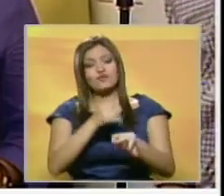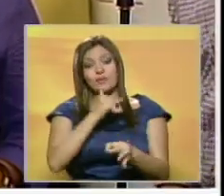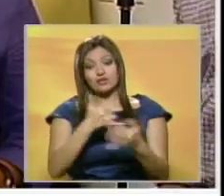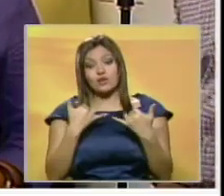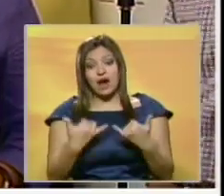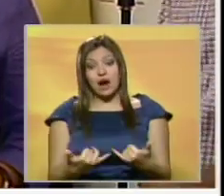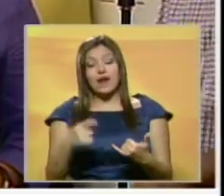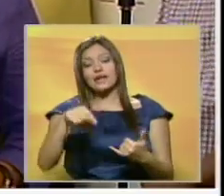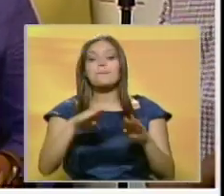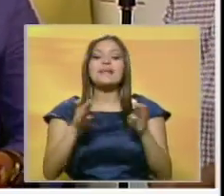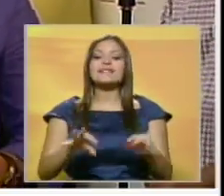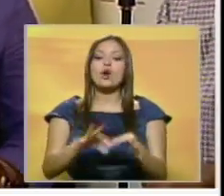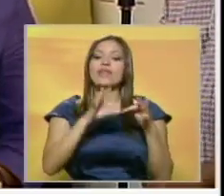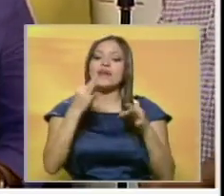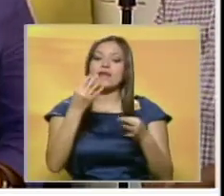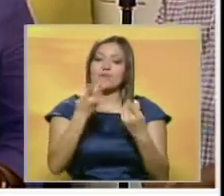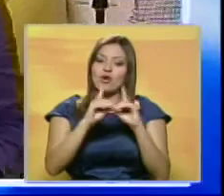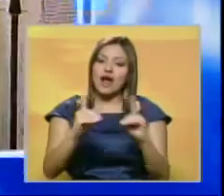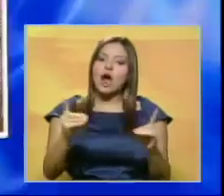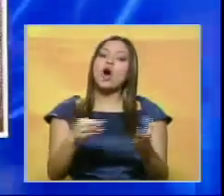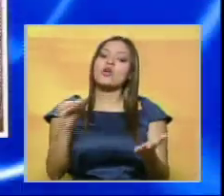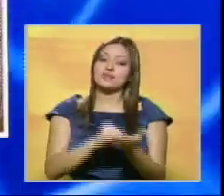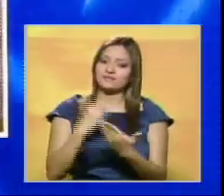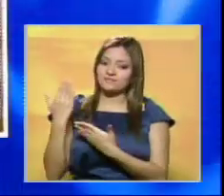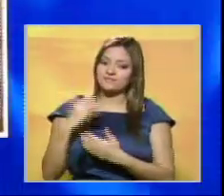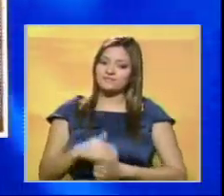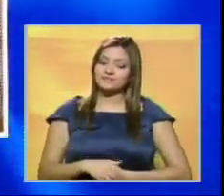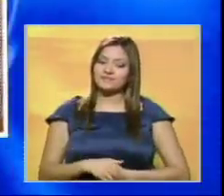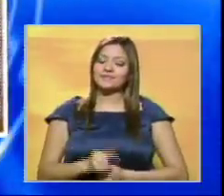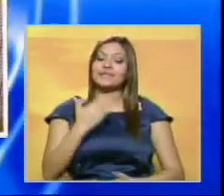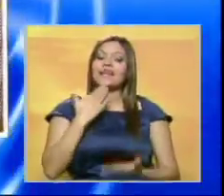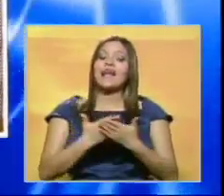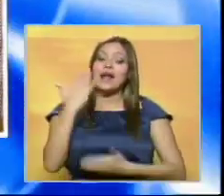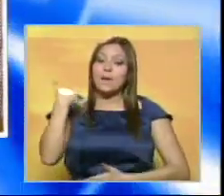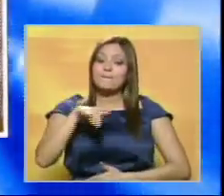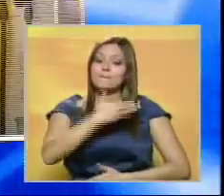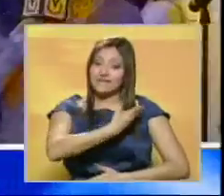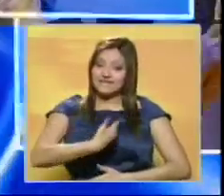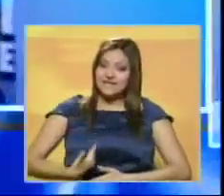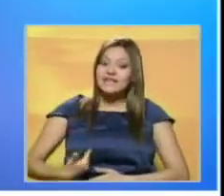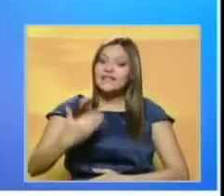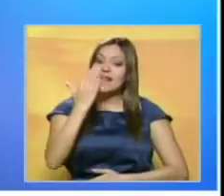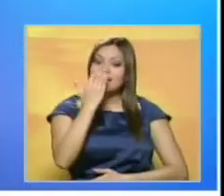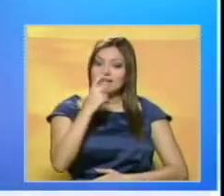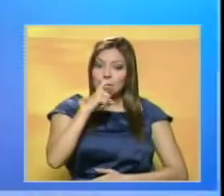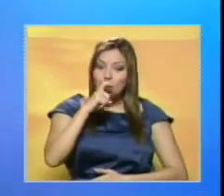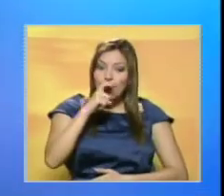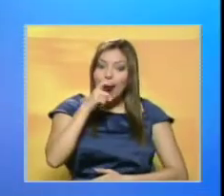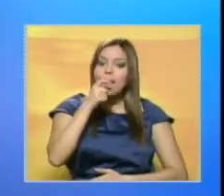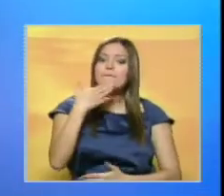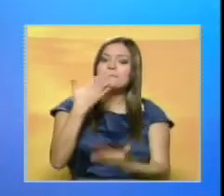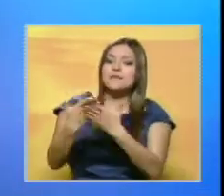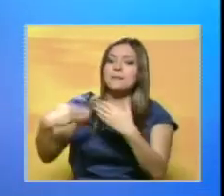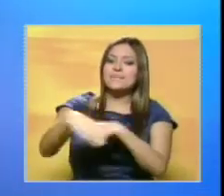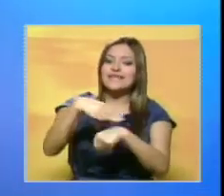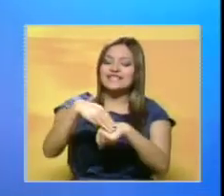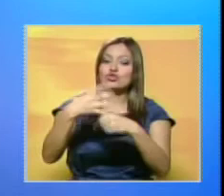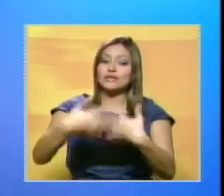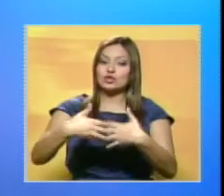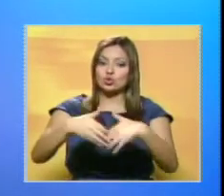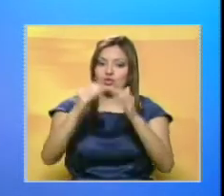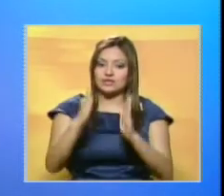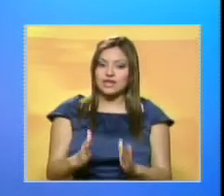tenemos desde la Mesa de la Unidad Democrática. Regresamos al estudio. Gracias, Claudia. El presidente de la República, Nicolás Maduro, pidió al ministro de Industrias,